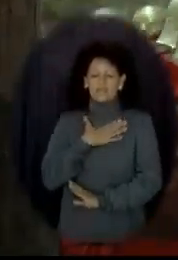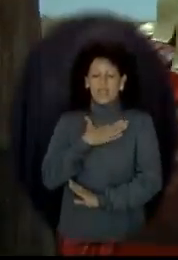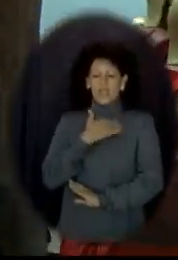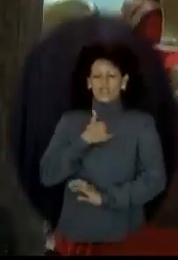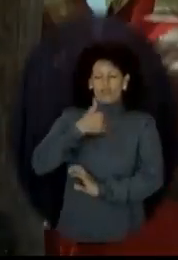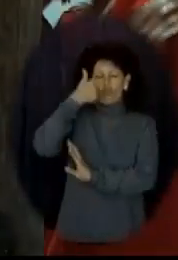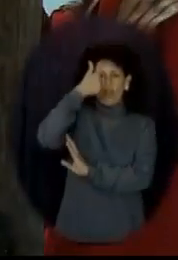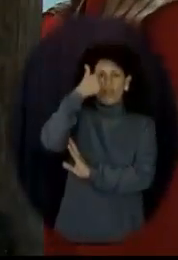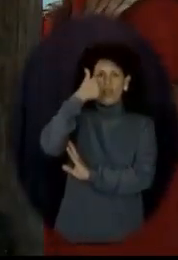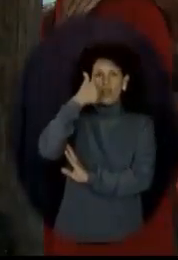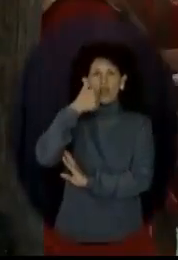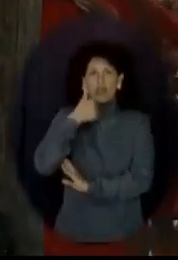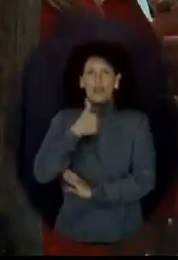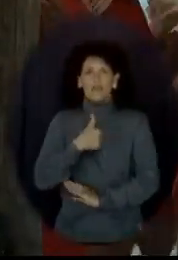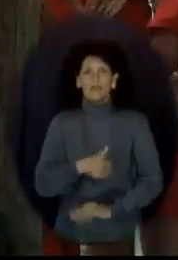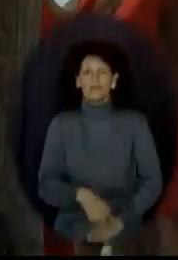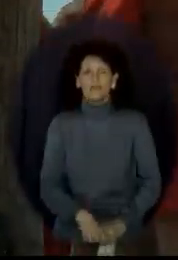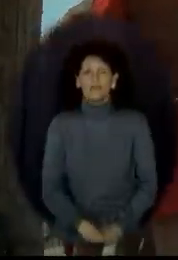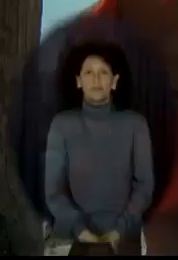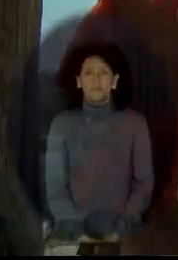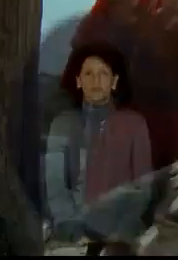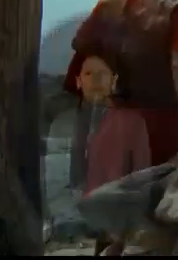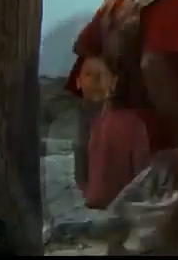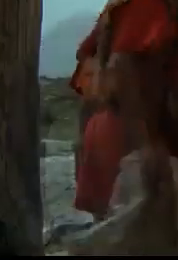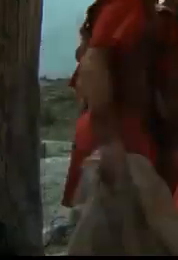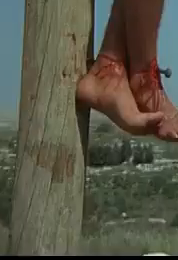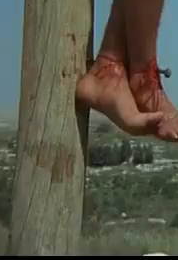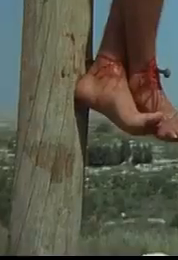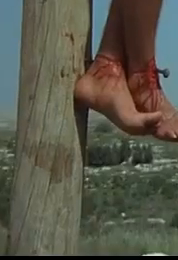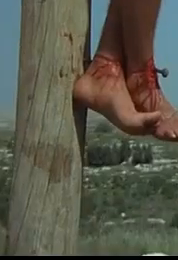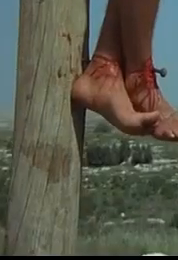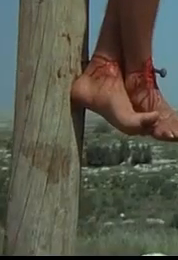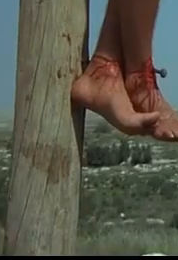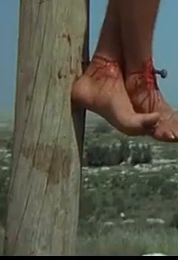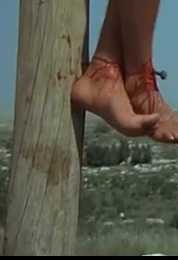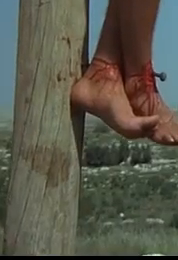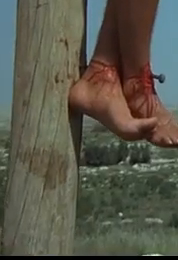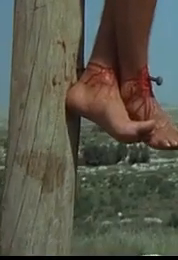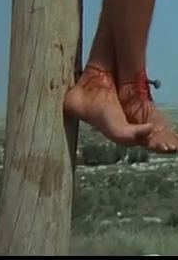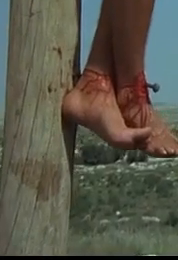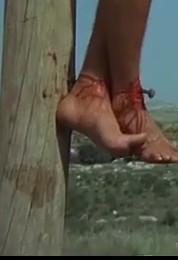¡Qué afortunado! ¿Y qué vas a hacer con ella ahora que la ganaste?